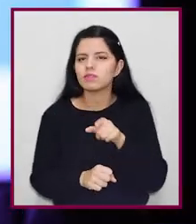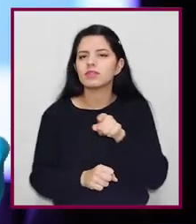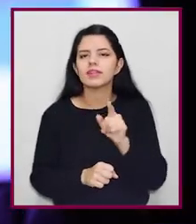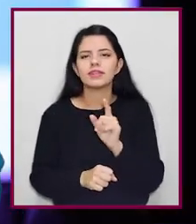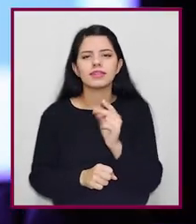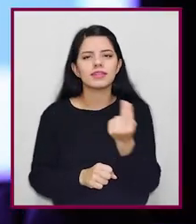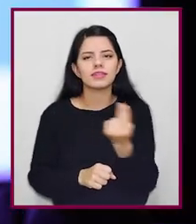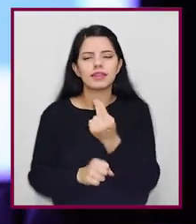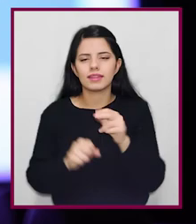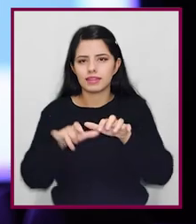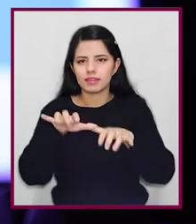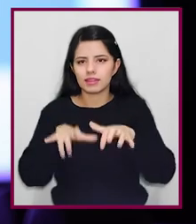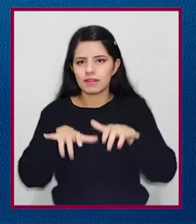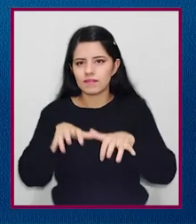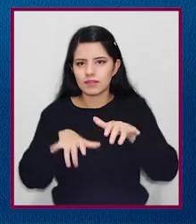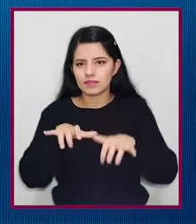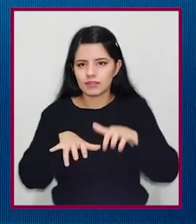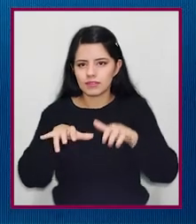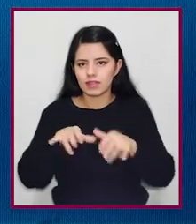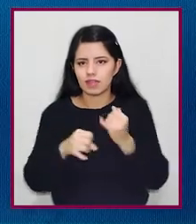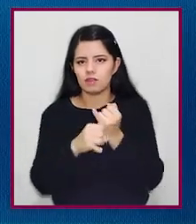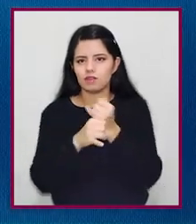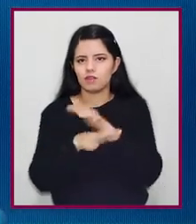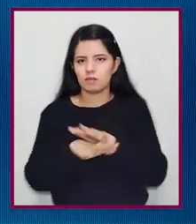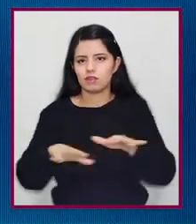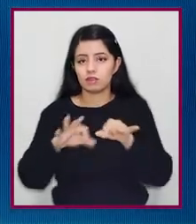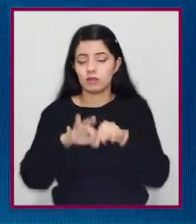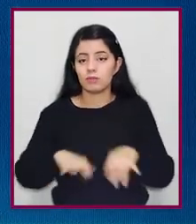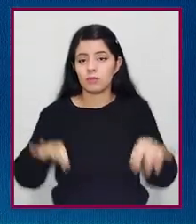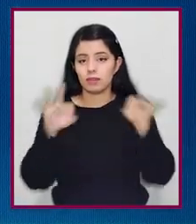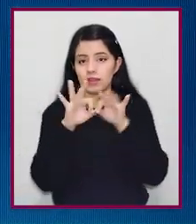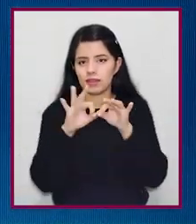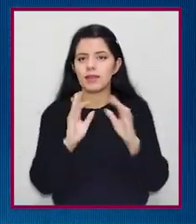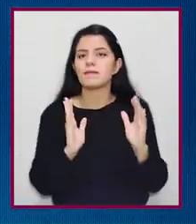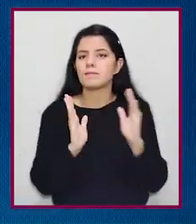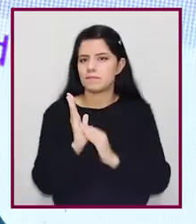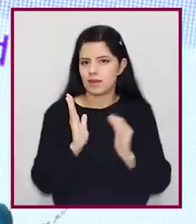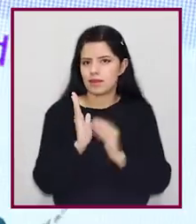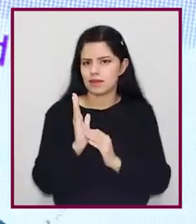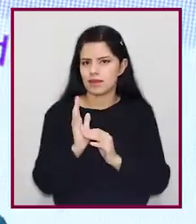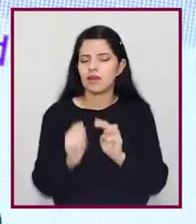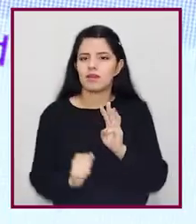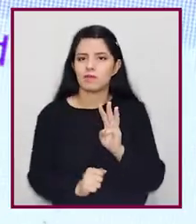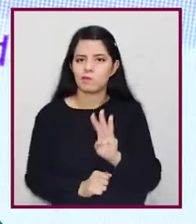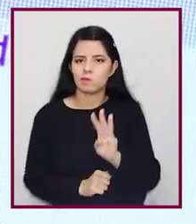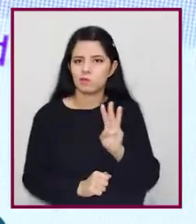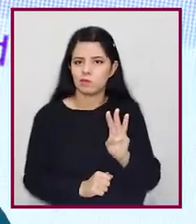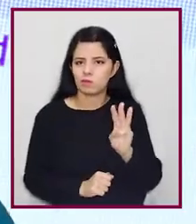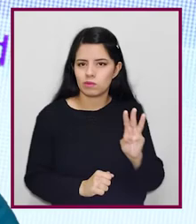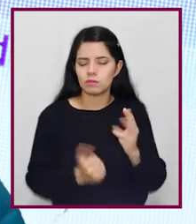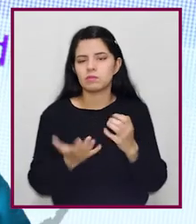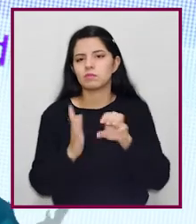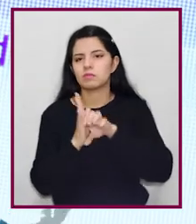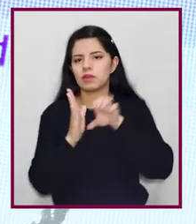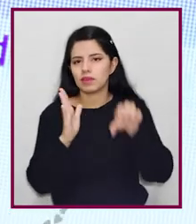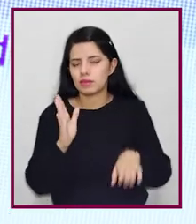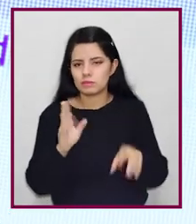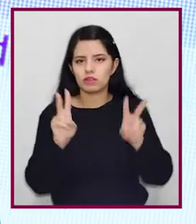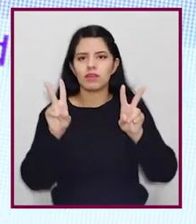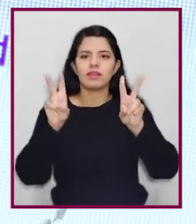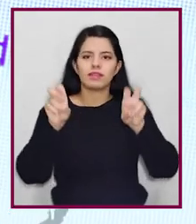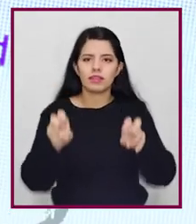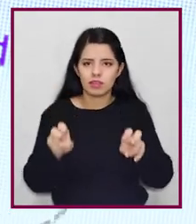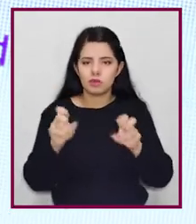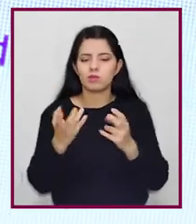introducir manualmente una serie de datos relevantes sobre una página web, tal como el título, la